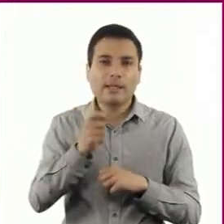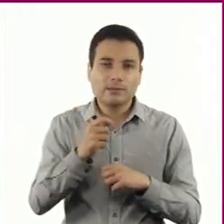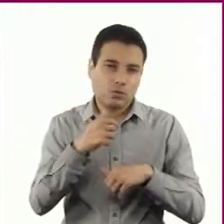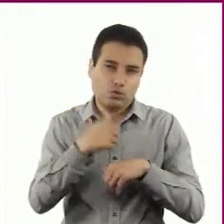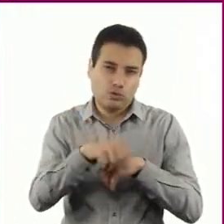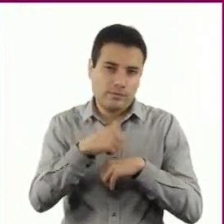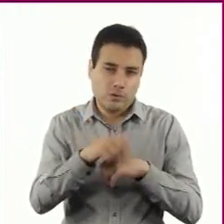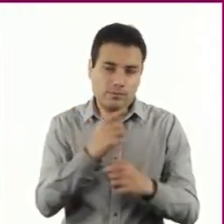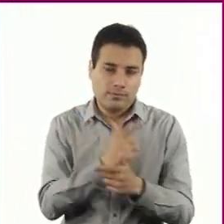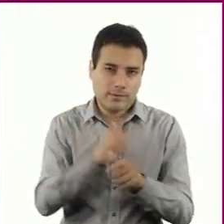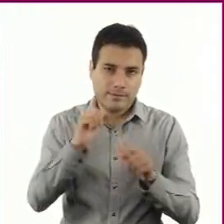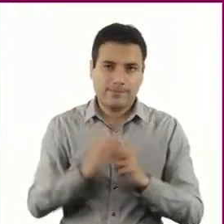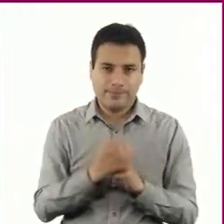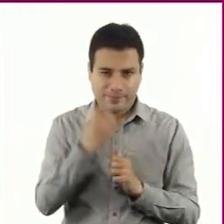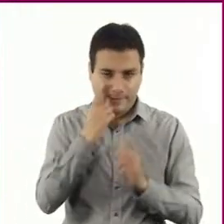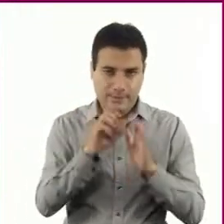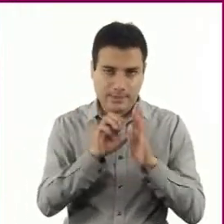esto.